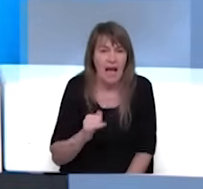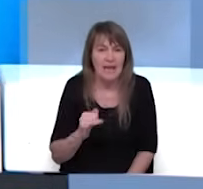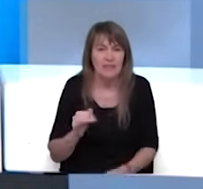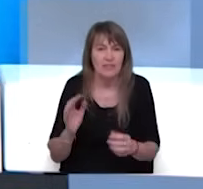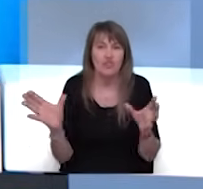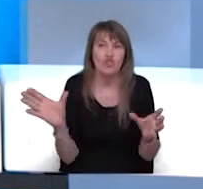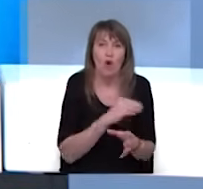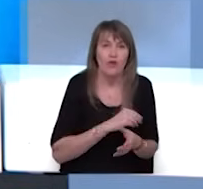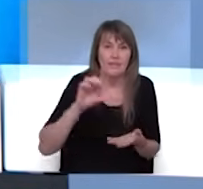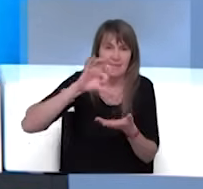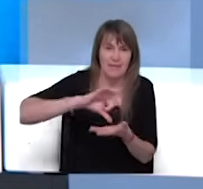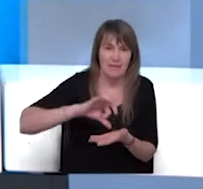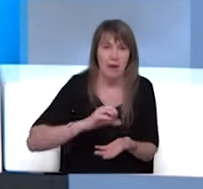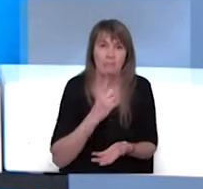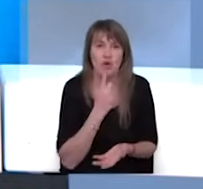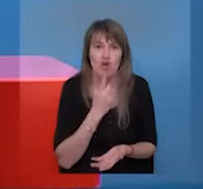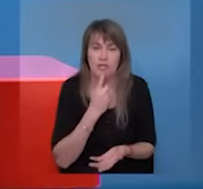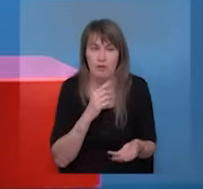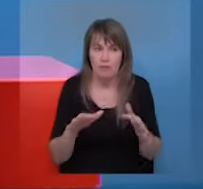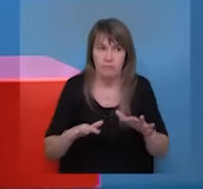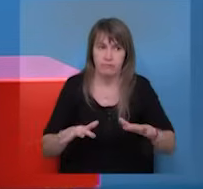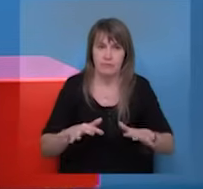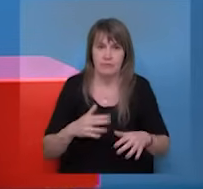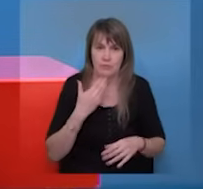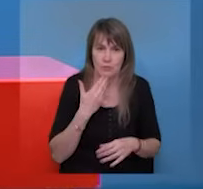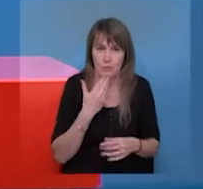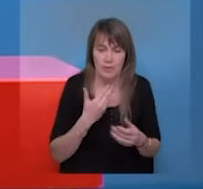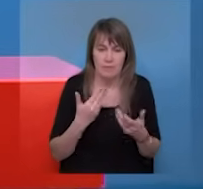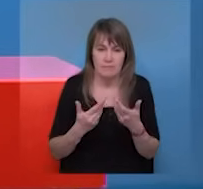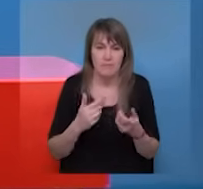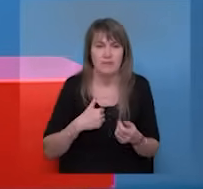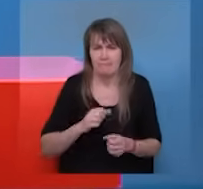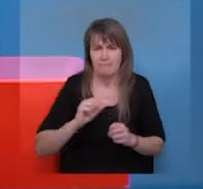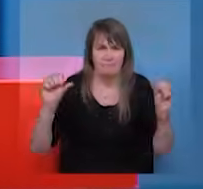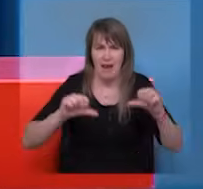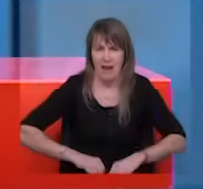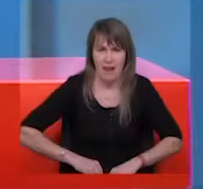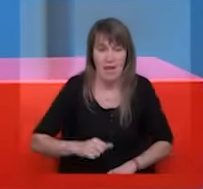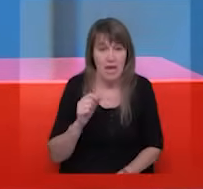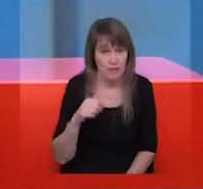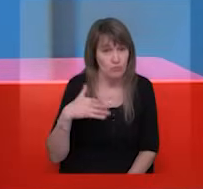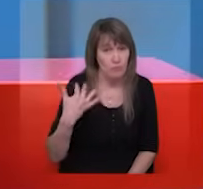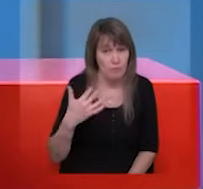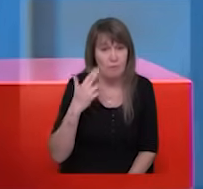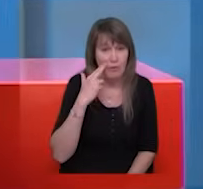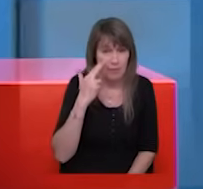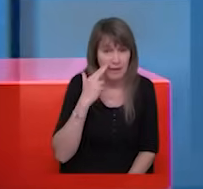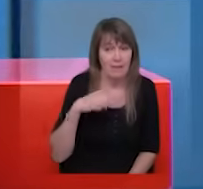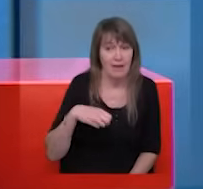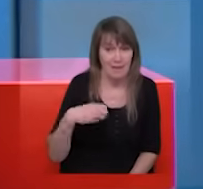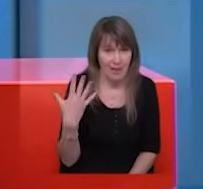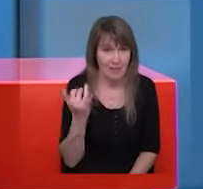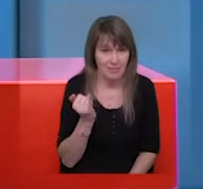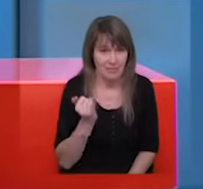todo el sistema este político cómo lo ves eso cómo has visto todo lo que ha pasado y mal es un problema o sea